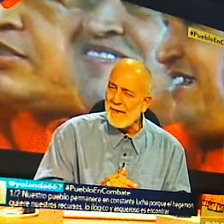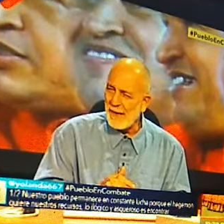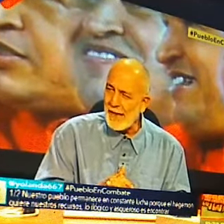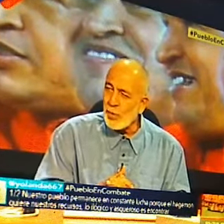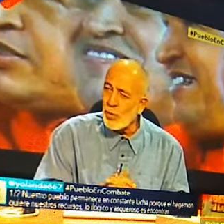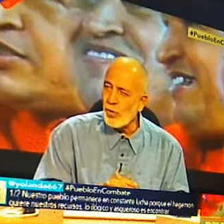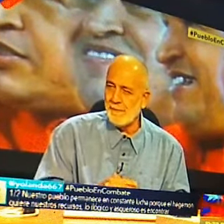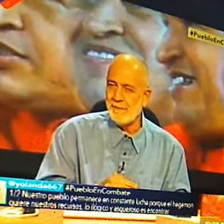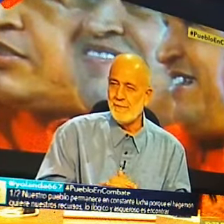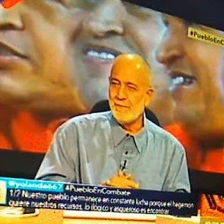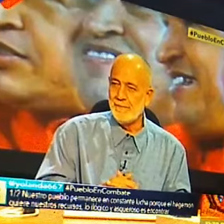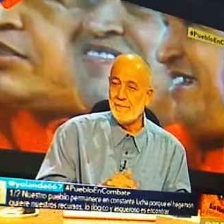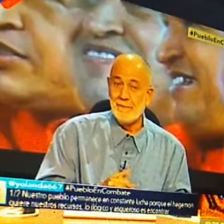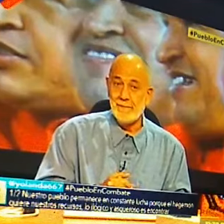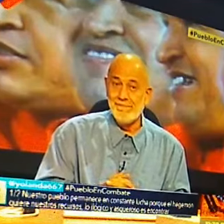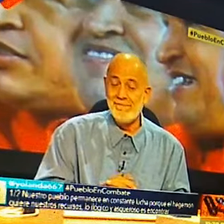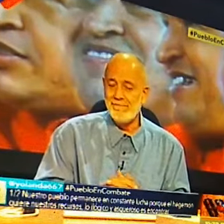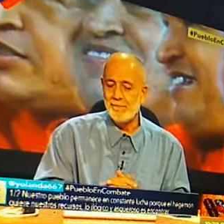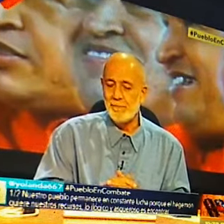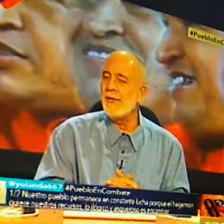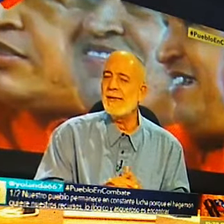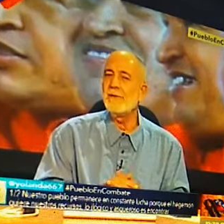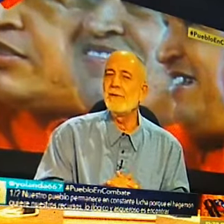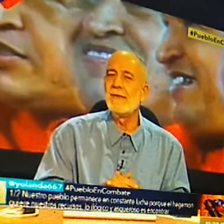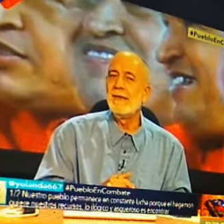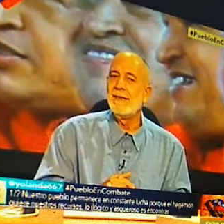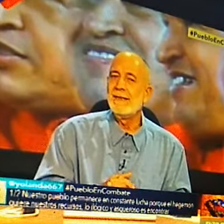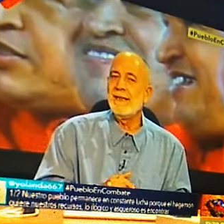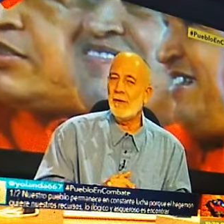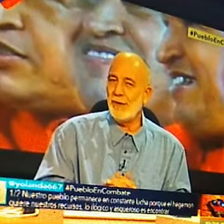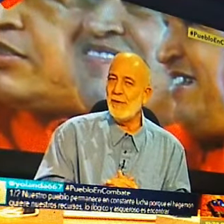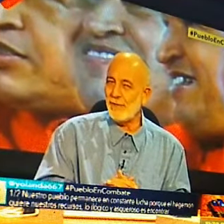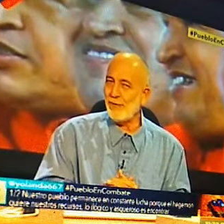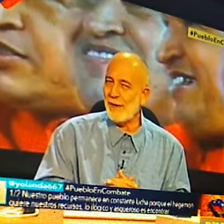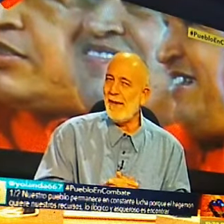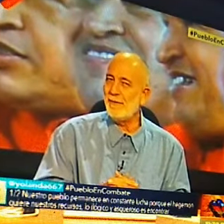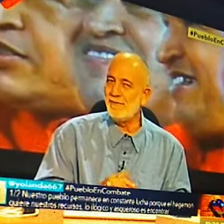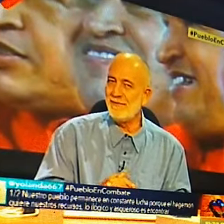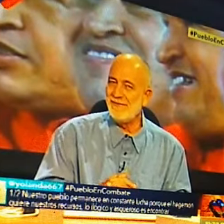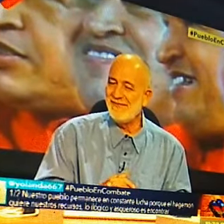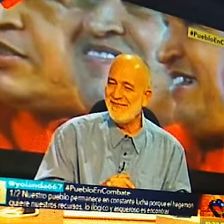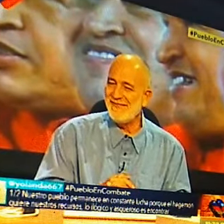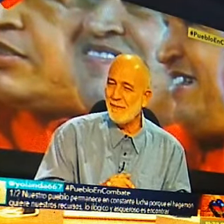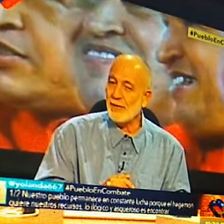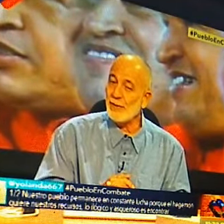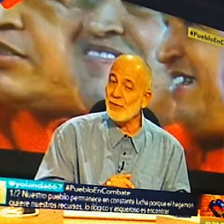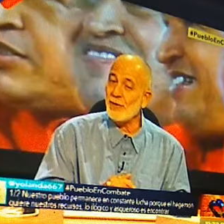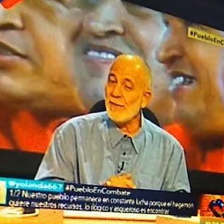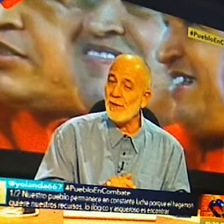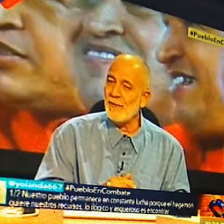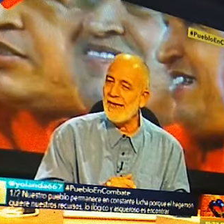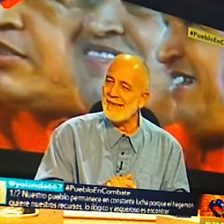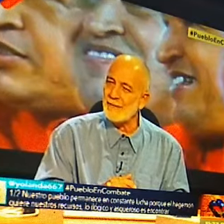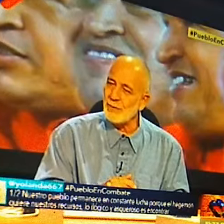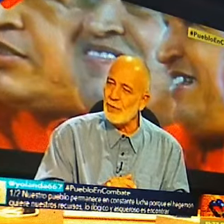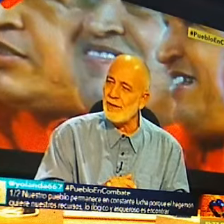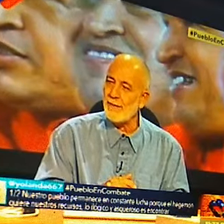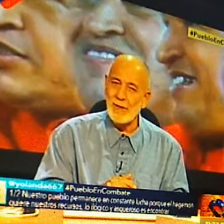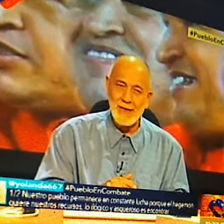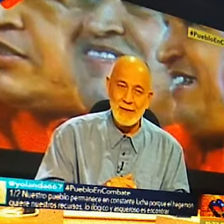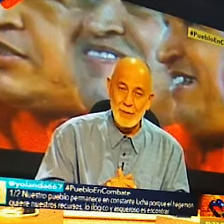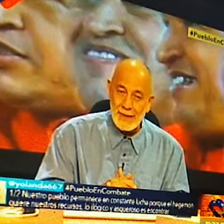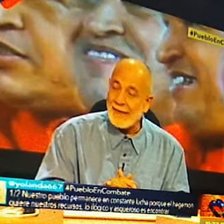el de Paraguay, a Lugo. Muy extraño. Estados Unidos hizo su trabajo. Por eso nosotros tenemos que cuidar a la revolución,